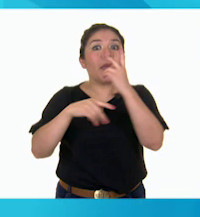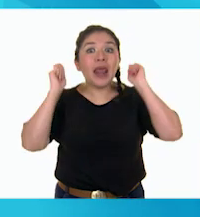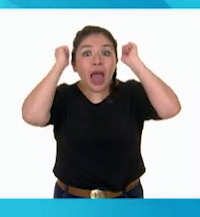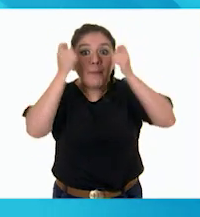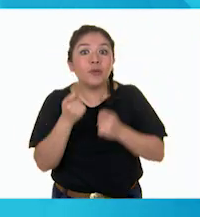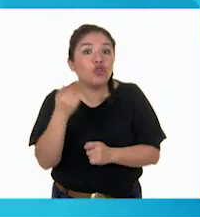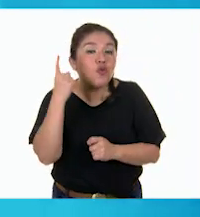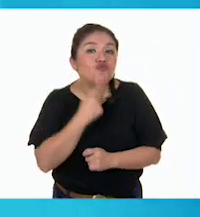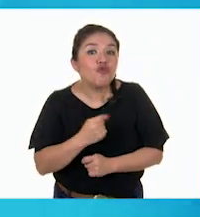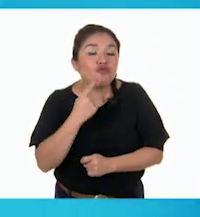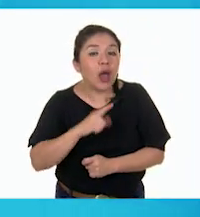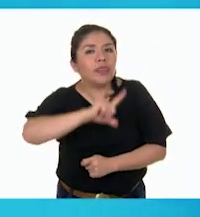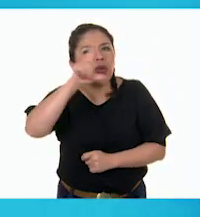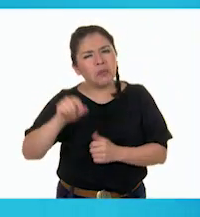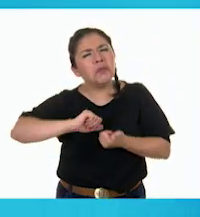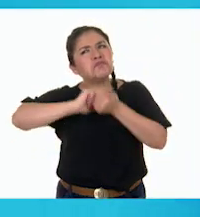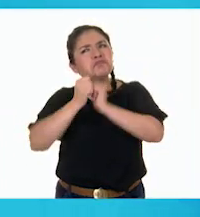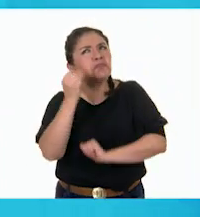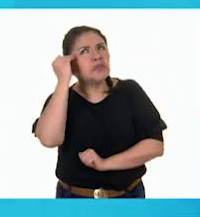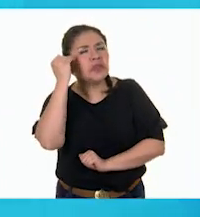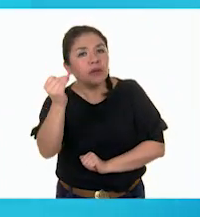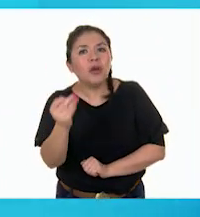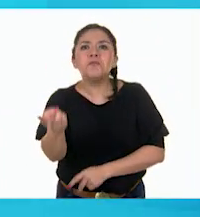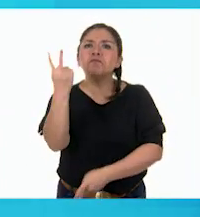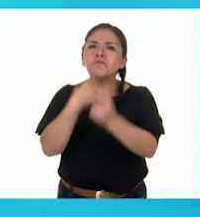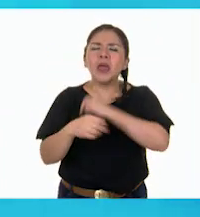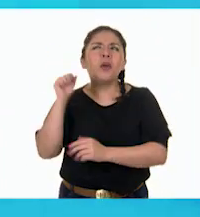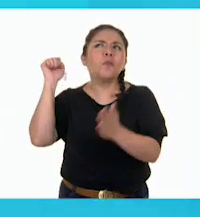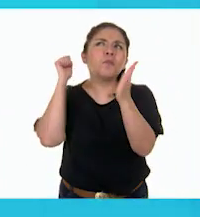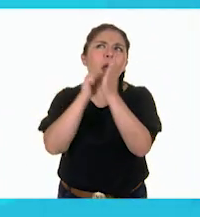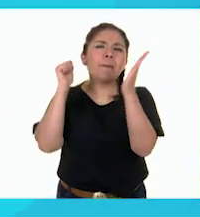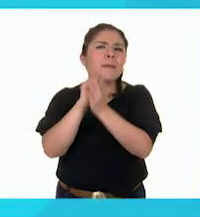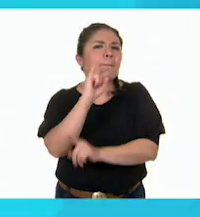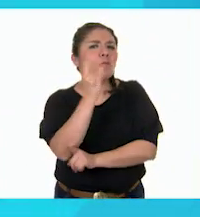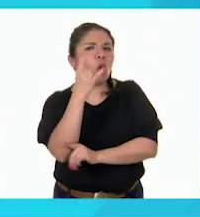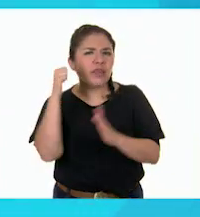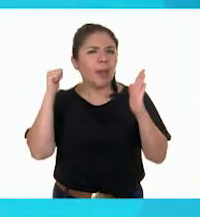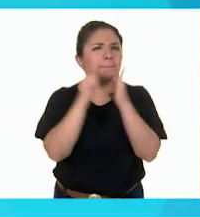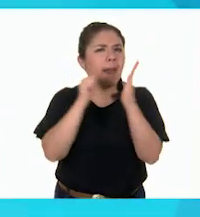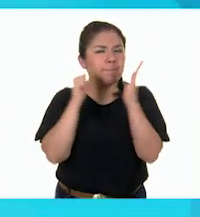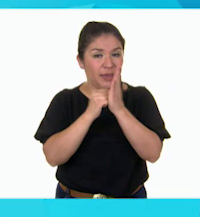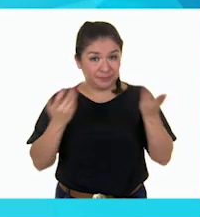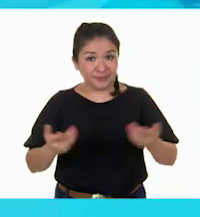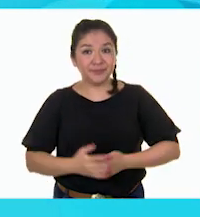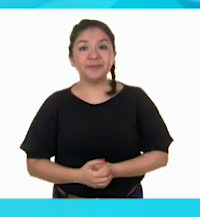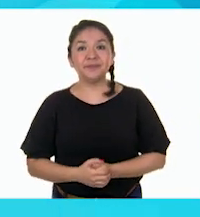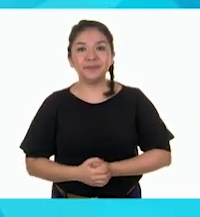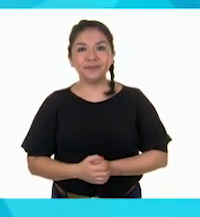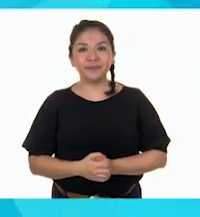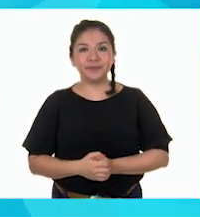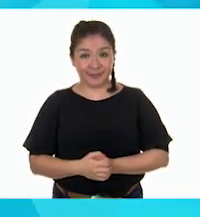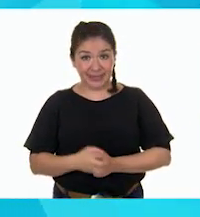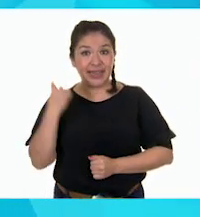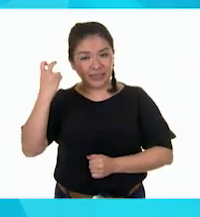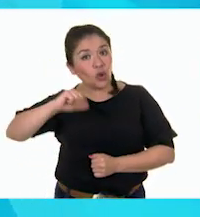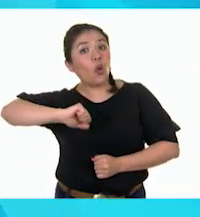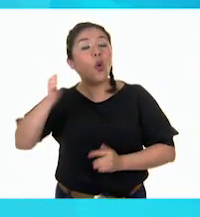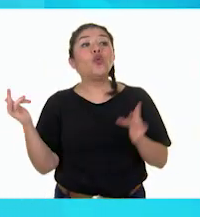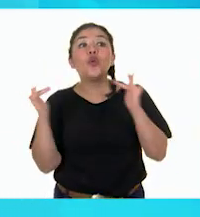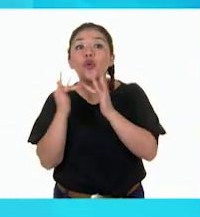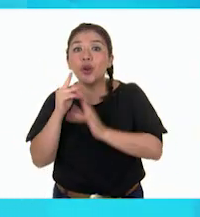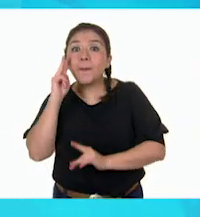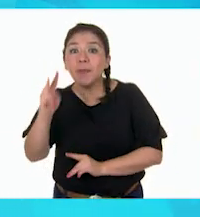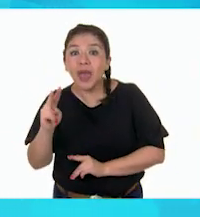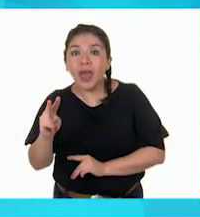quien un rato después llegó a golpear la puerta. Toc, toc. Muy bien, ahí tenemos otro conector, ¿verdad?